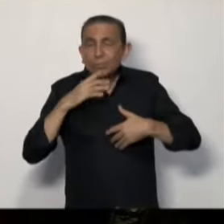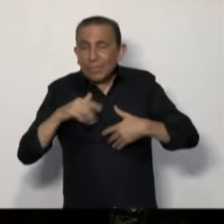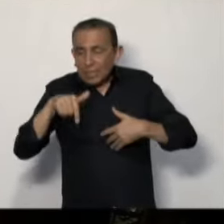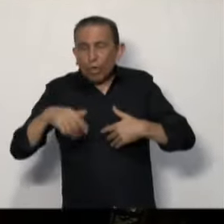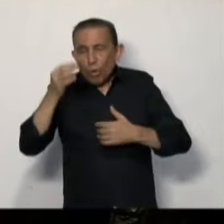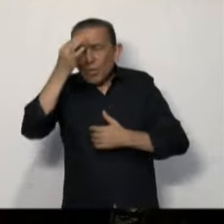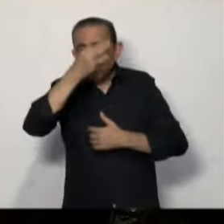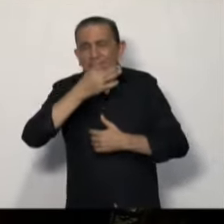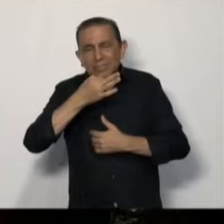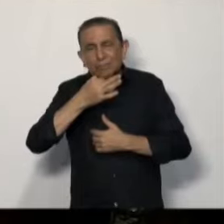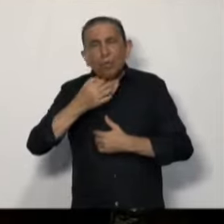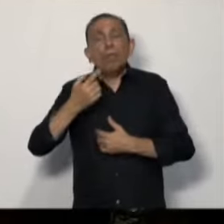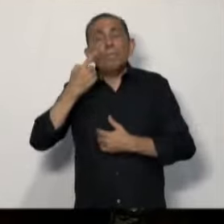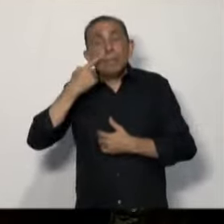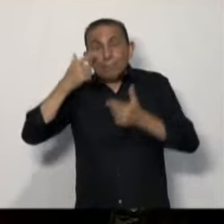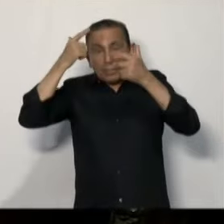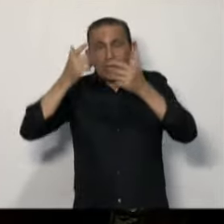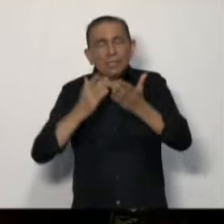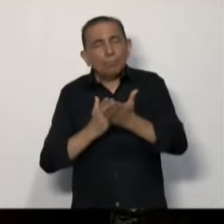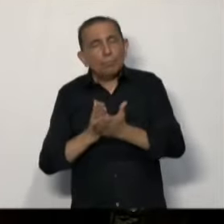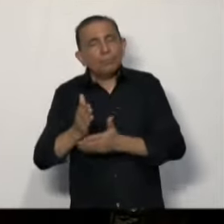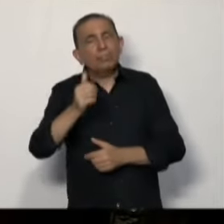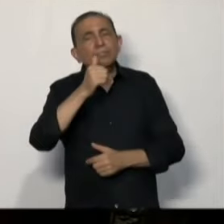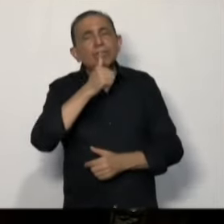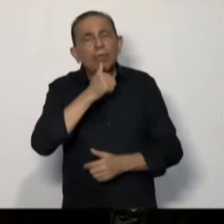recibido, que vive y reina por los siglos de los siglos.